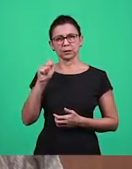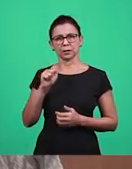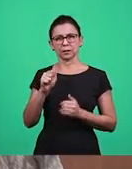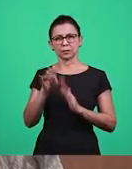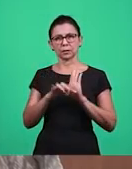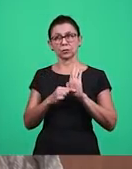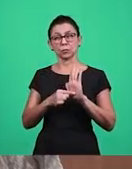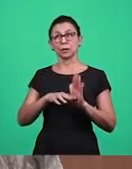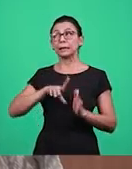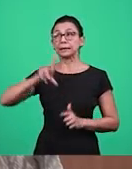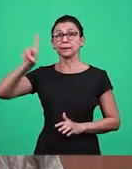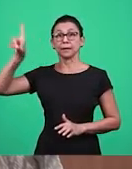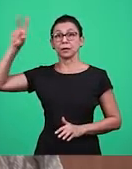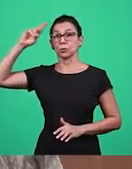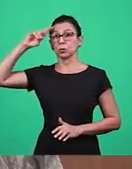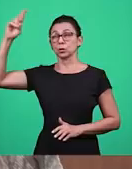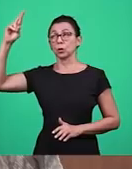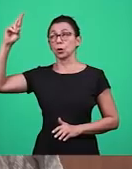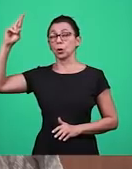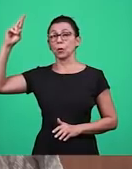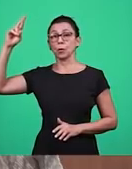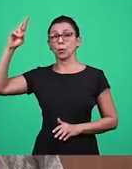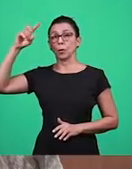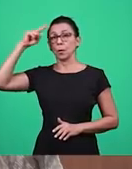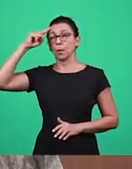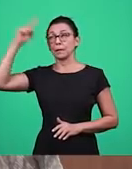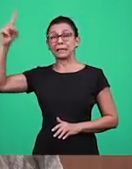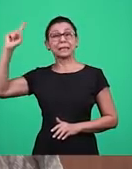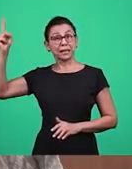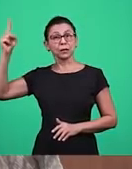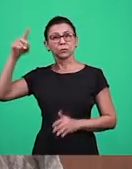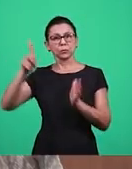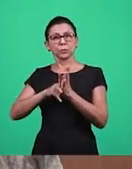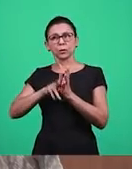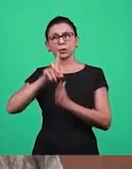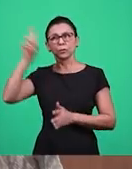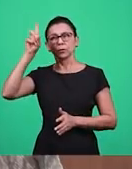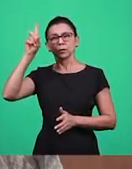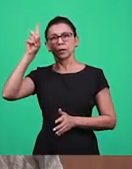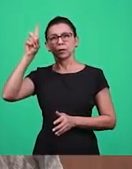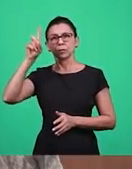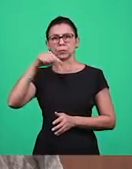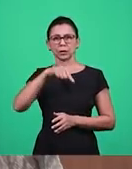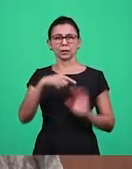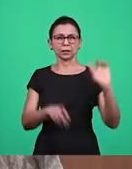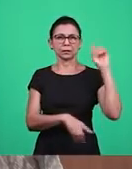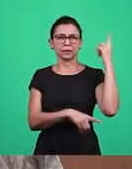y Jehová, el Señor, envió, o fue de parte de Dios. La parte de David